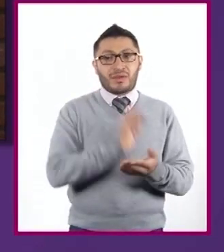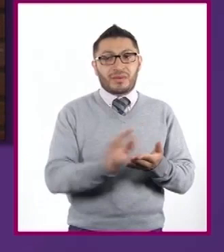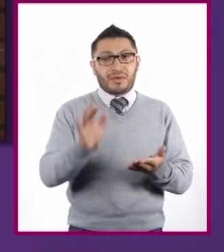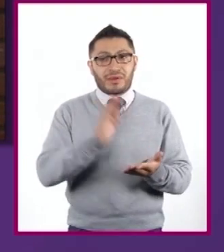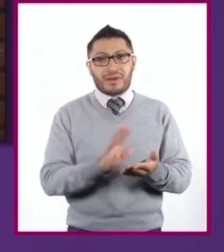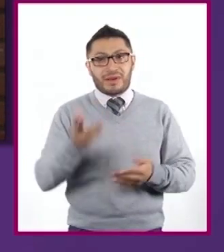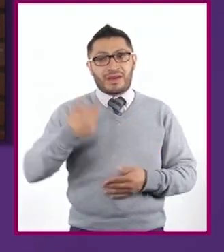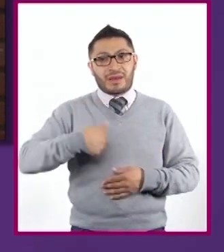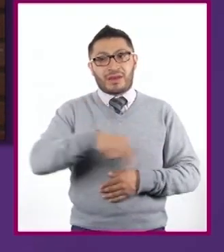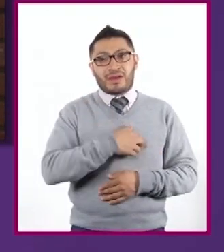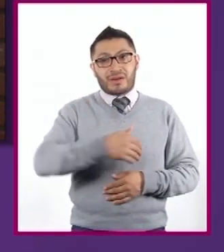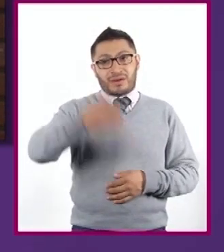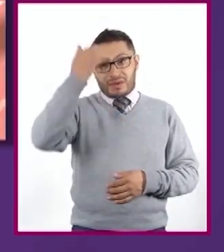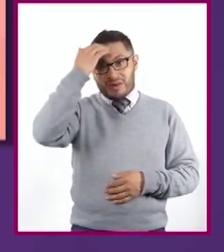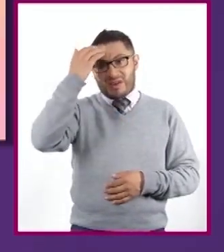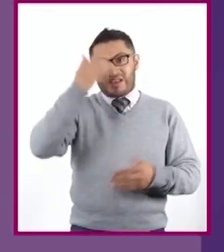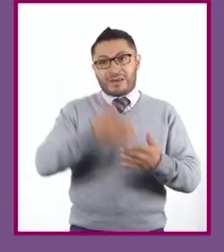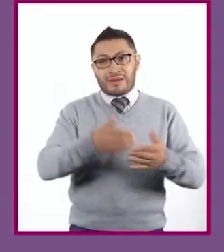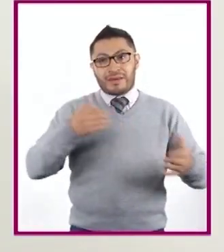nuestros conocimientos previos.